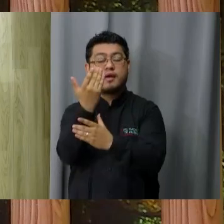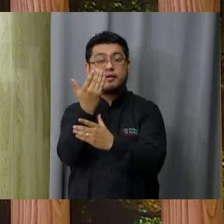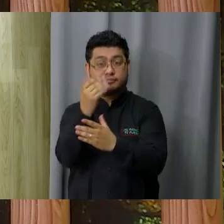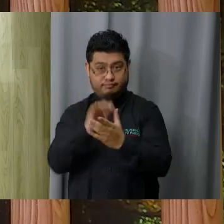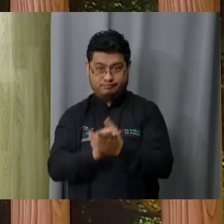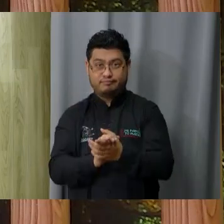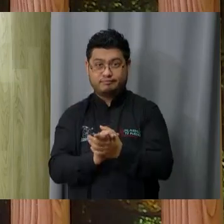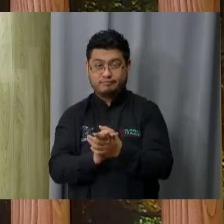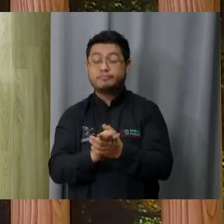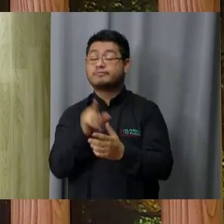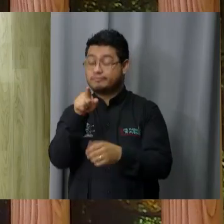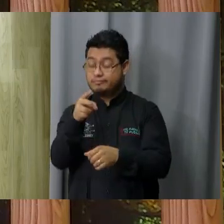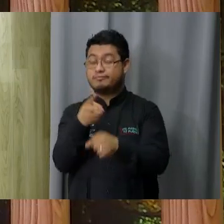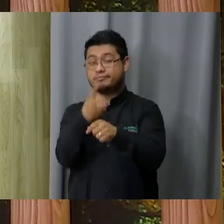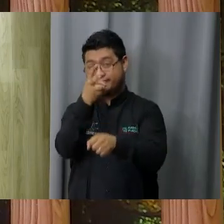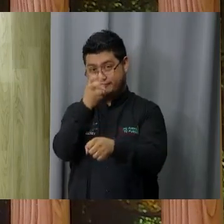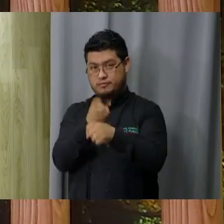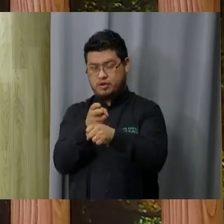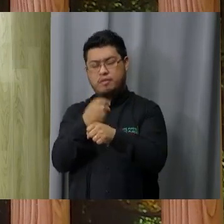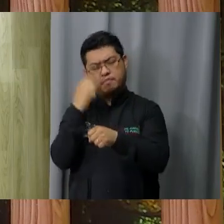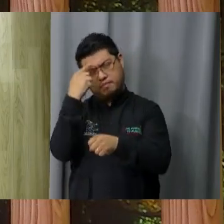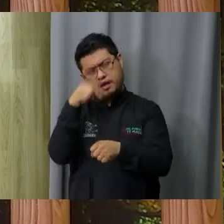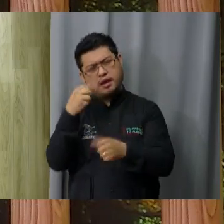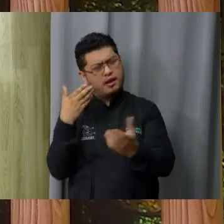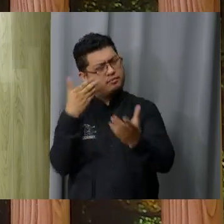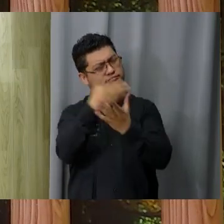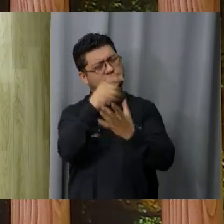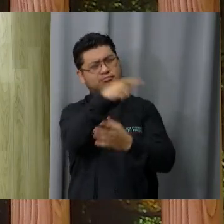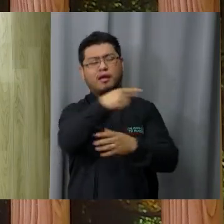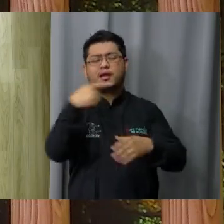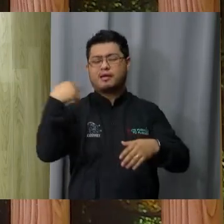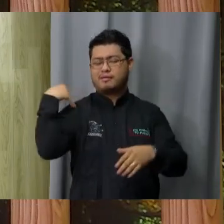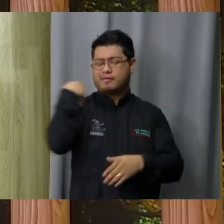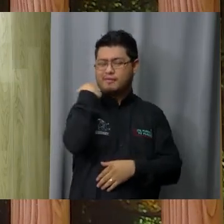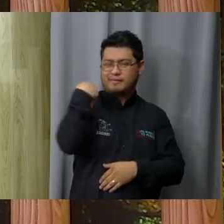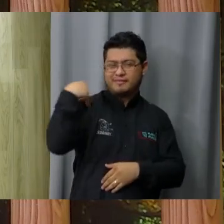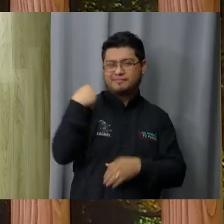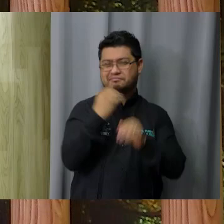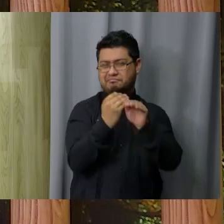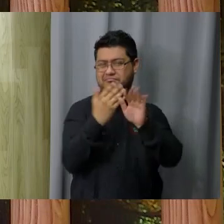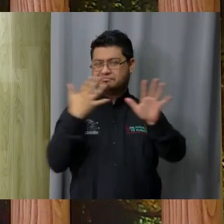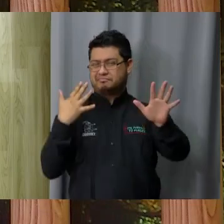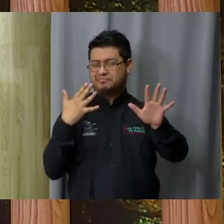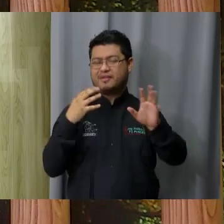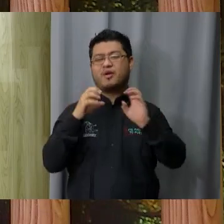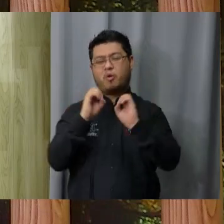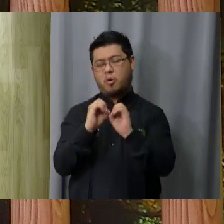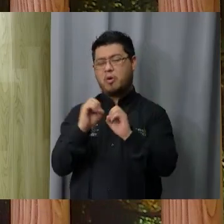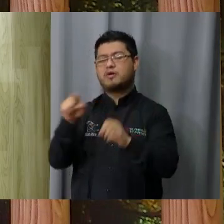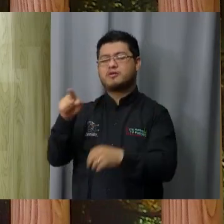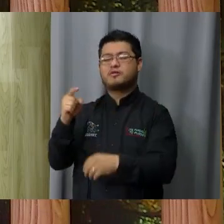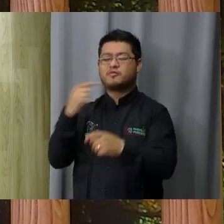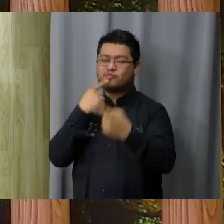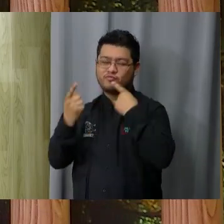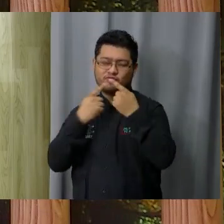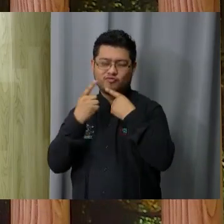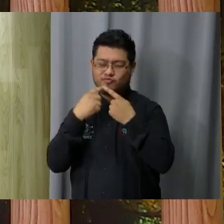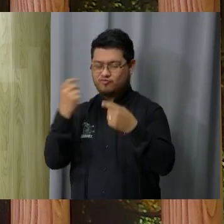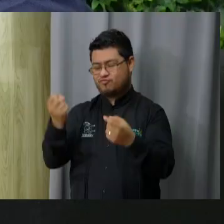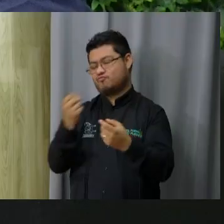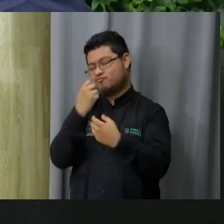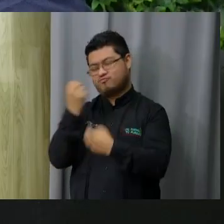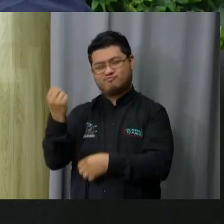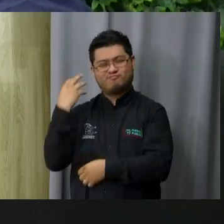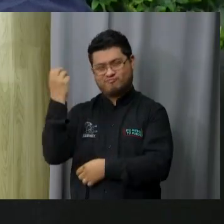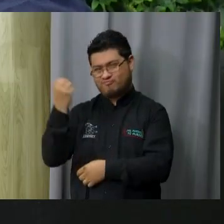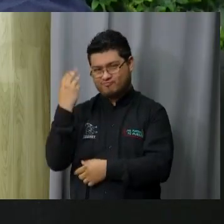invitación para acudir a la pasarela o al conversatorio. Todo está en las redes sociales para tener más detalles. Sí, así, ¿verdad?, es. Muy bien. Así ¿algo es más que desee compartir?